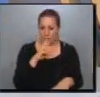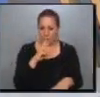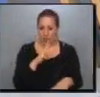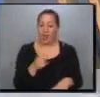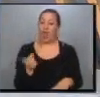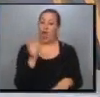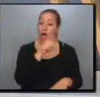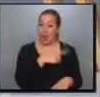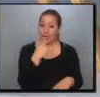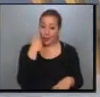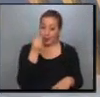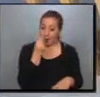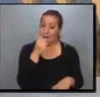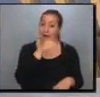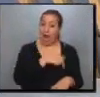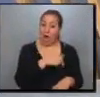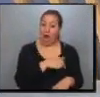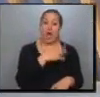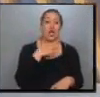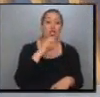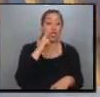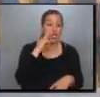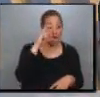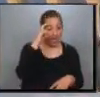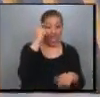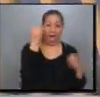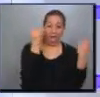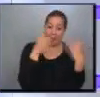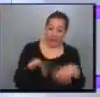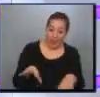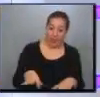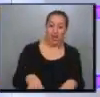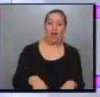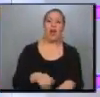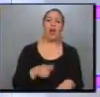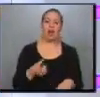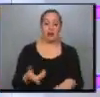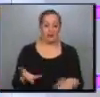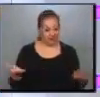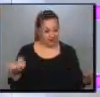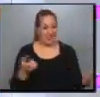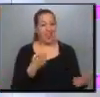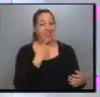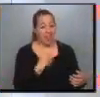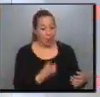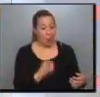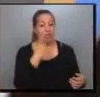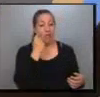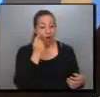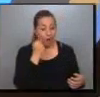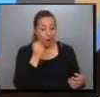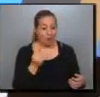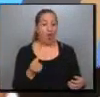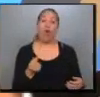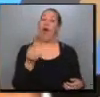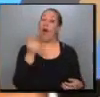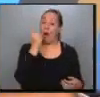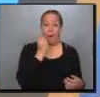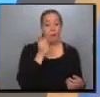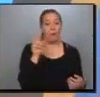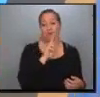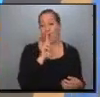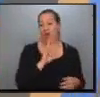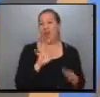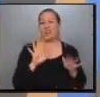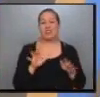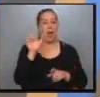piola, ahora que Angelina Jolie le dio salida. ¿Te das cuenta? No, los hombres y las mujeres. Los hombres y las mujeres, ¿cómo somos los seres humanos, digamos?